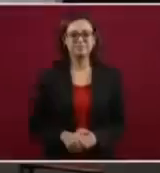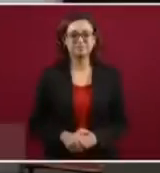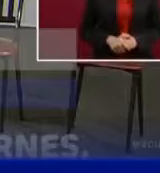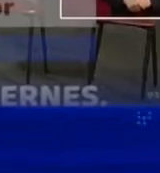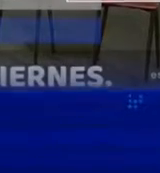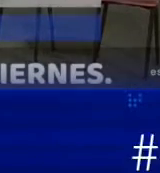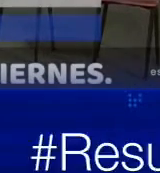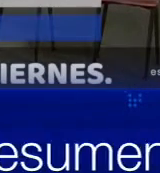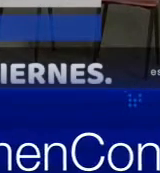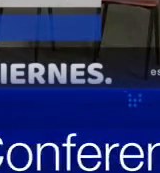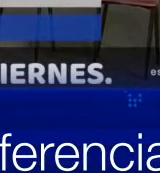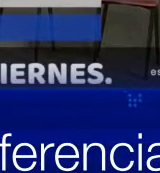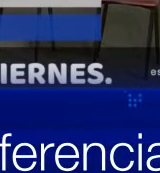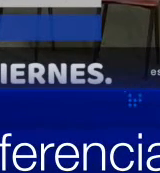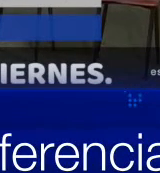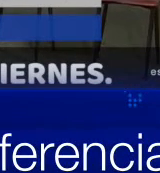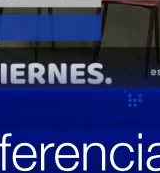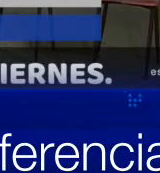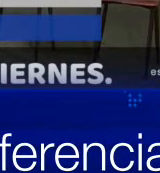Vamos a